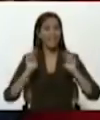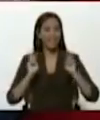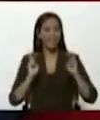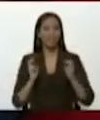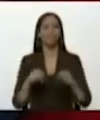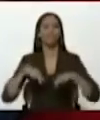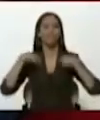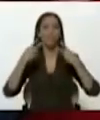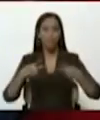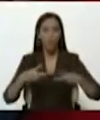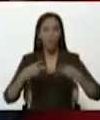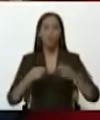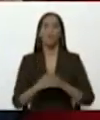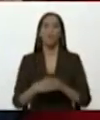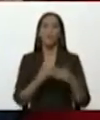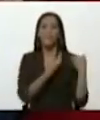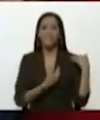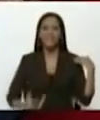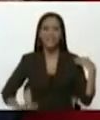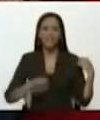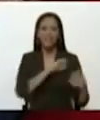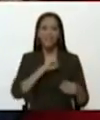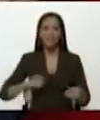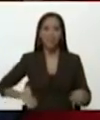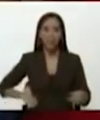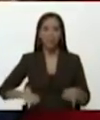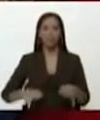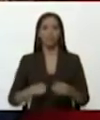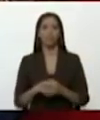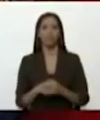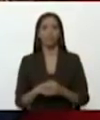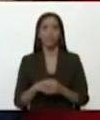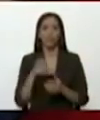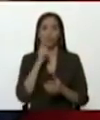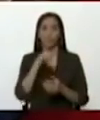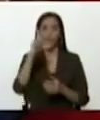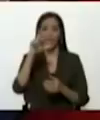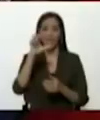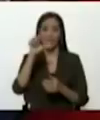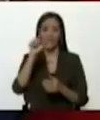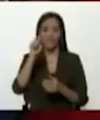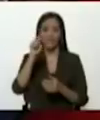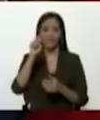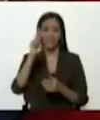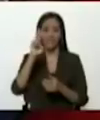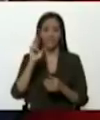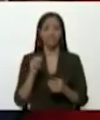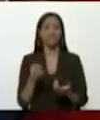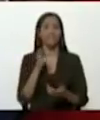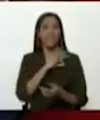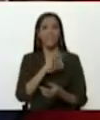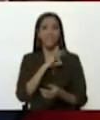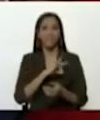de El Salvador, el señor Lester Toledo. Era asesor de él. Y la señora Sara,